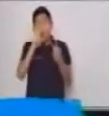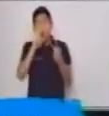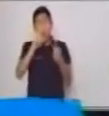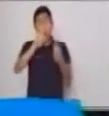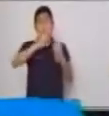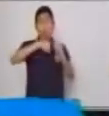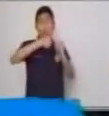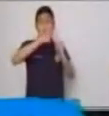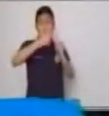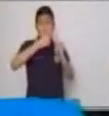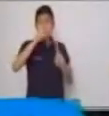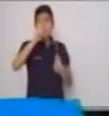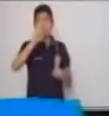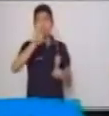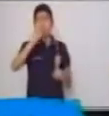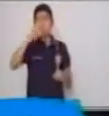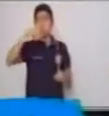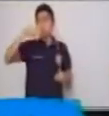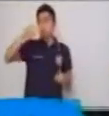sumandos,